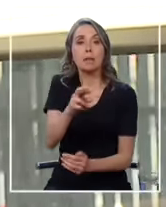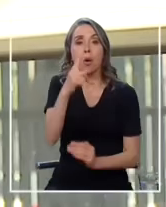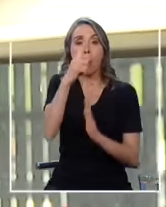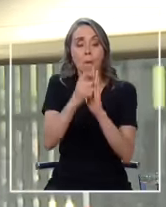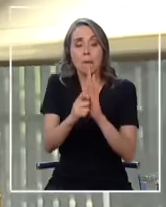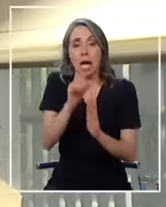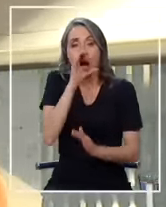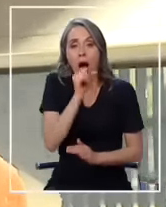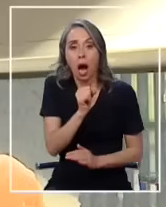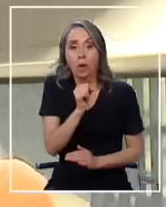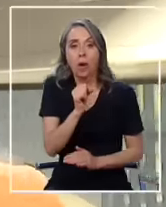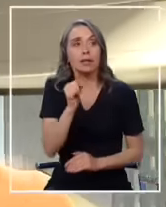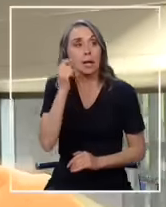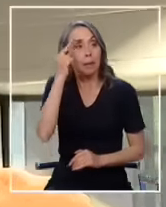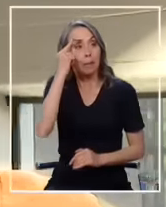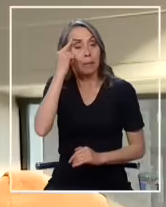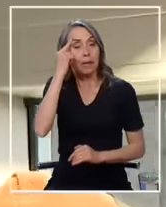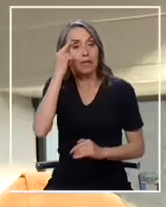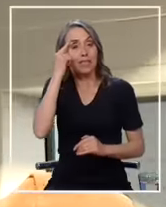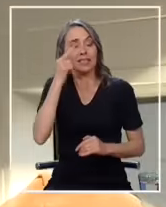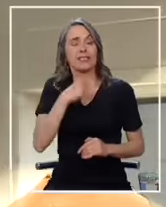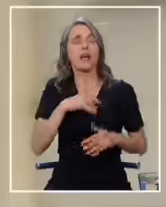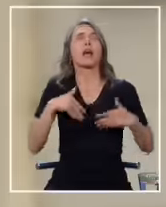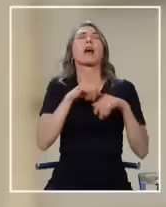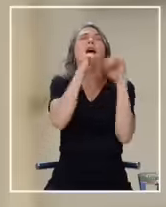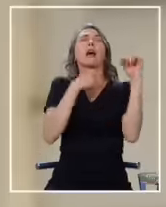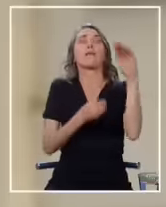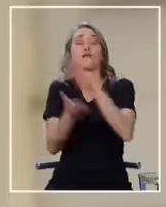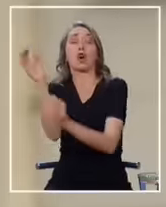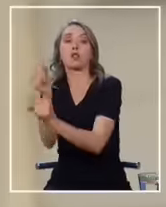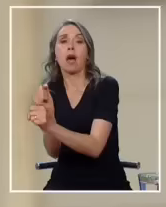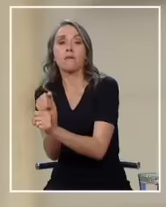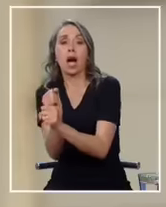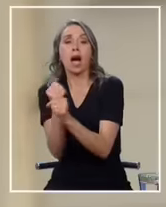un mes. La simple idea de tener que levantarse a trabajar la